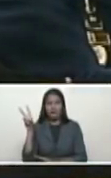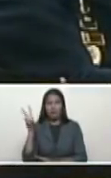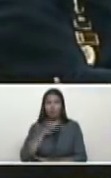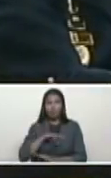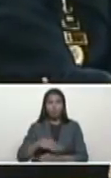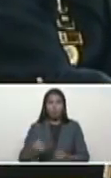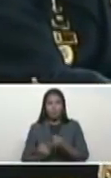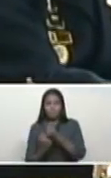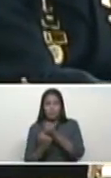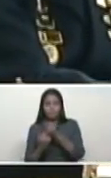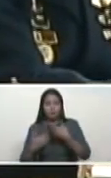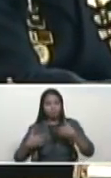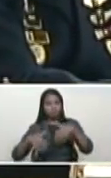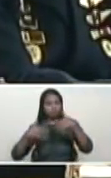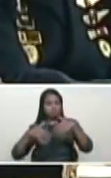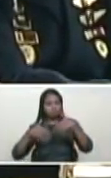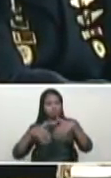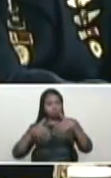para avanzar